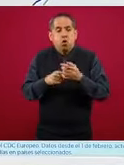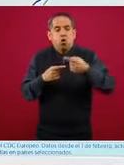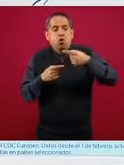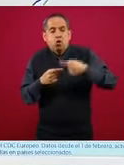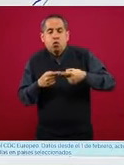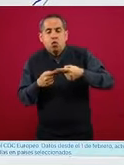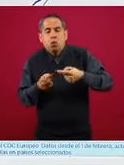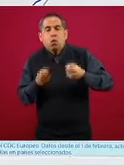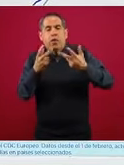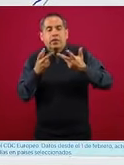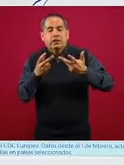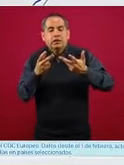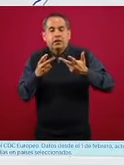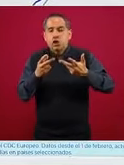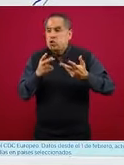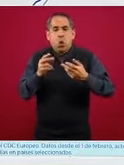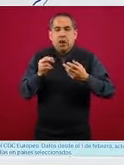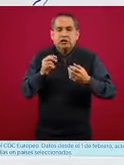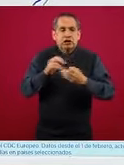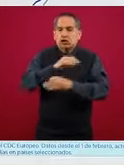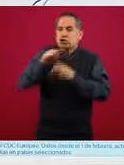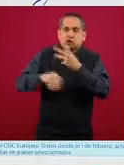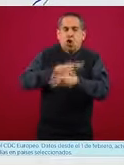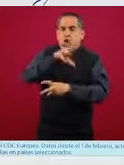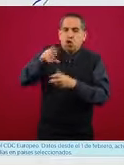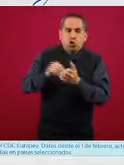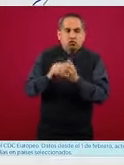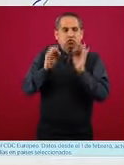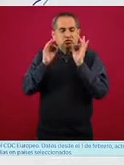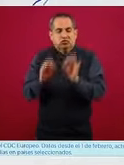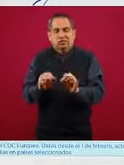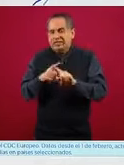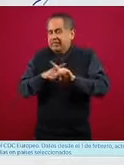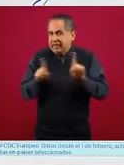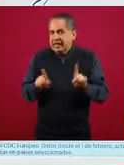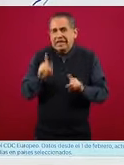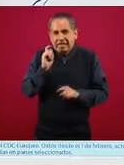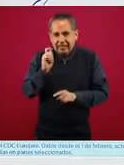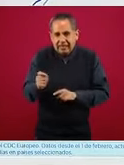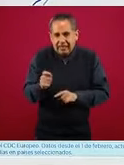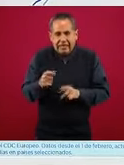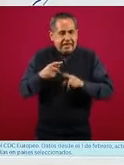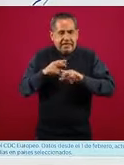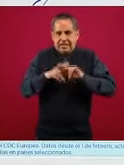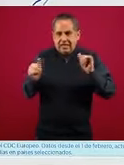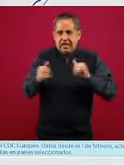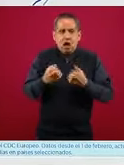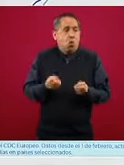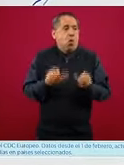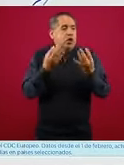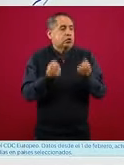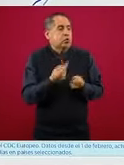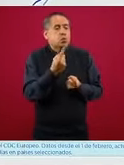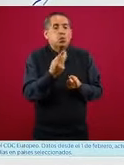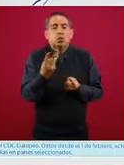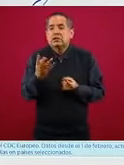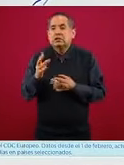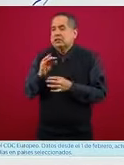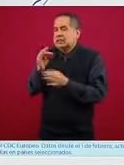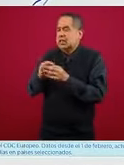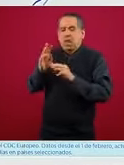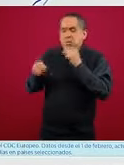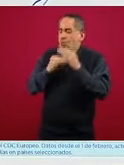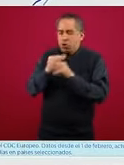denominador que no representa el total de casos, como no lo representa ninguna cuenta de casos en el mundo entero,